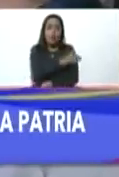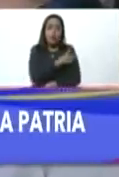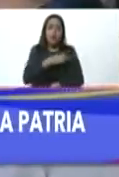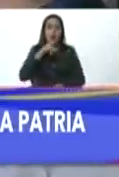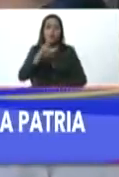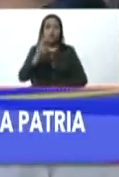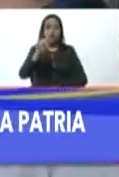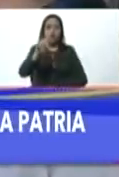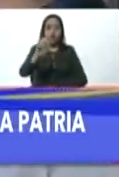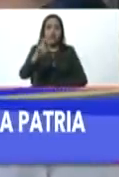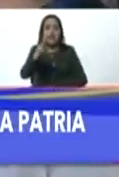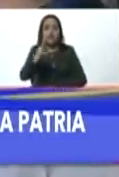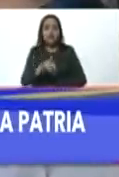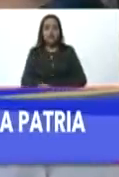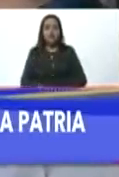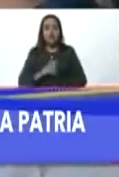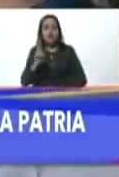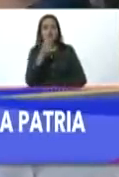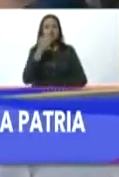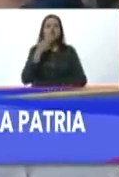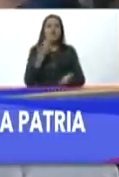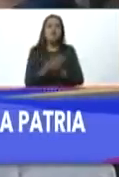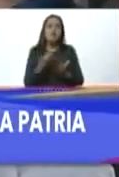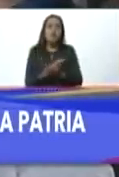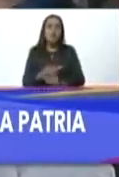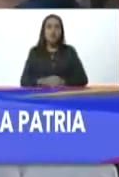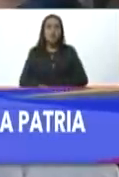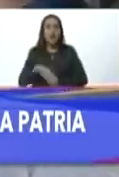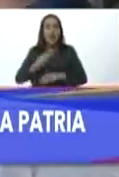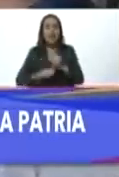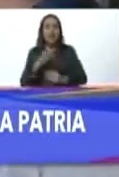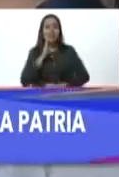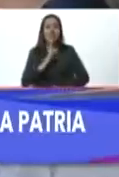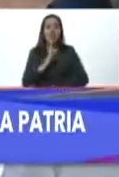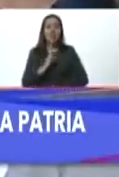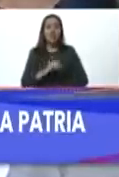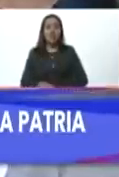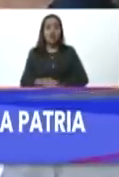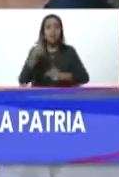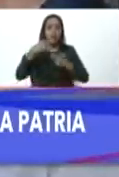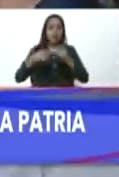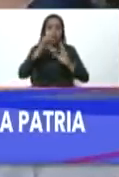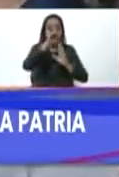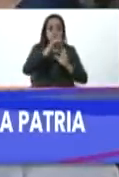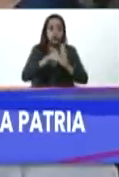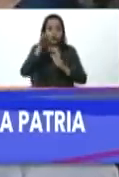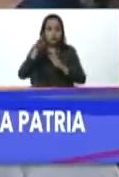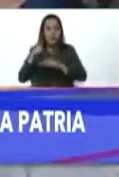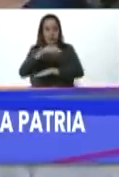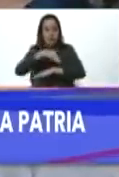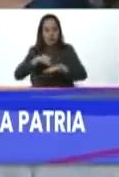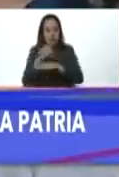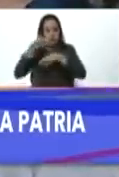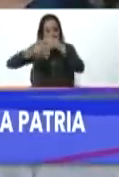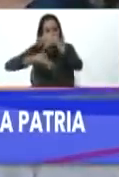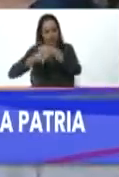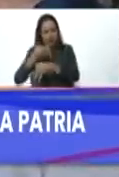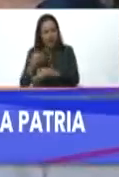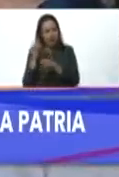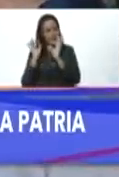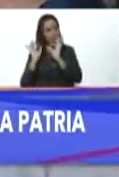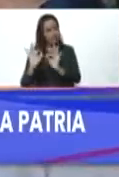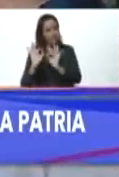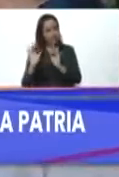La segunda propuesta que le tenemos es hacer un banco de insumos, que el ministro le explicará muy, muy,